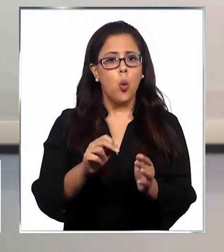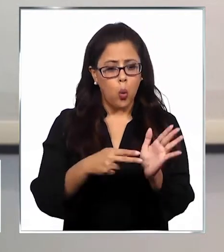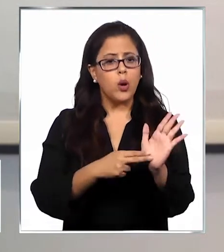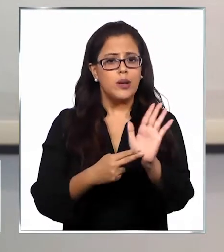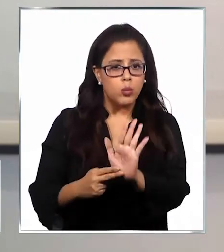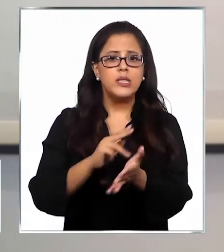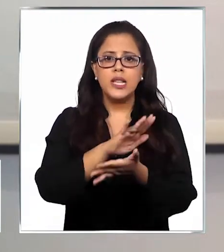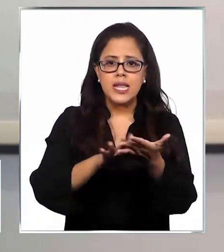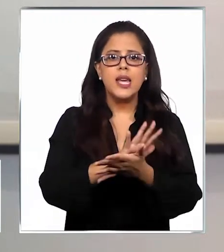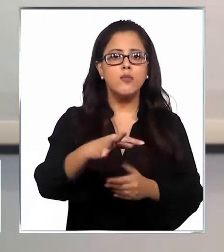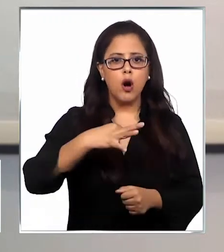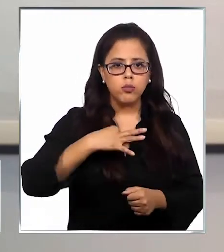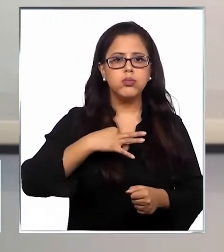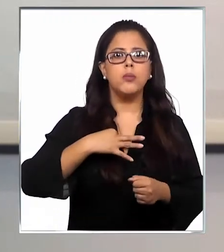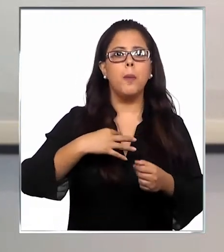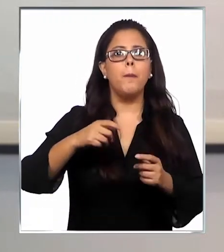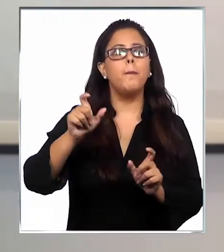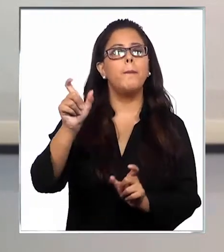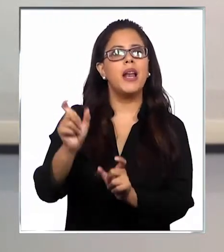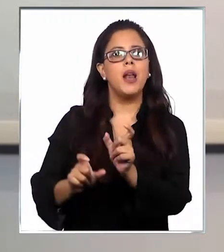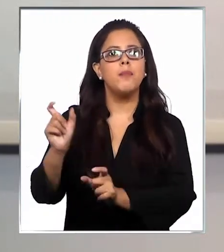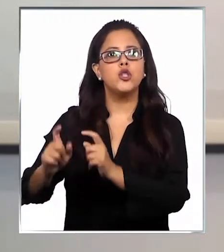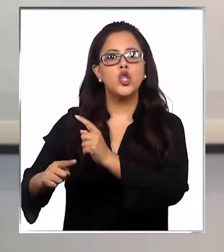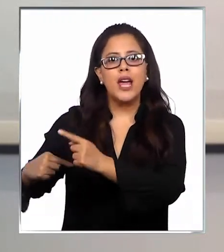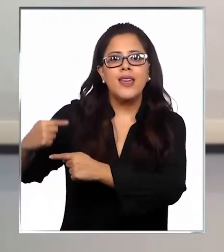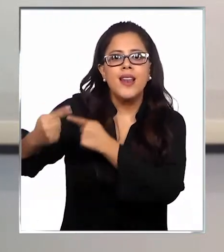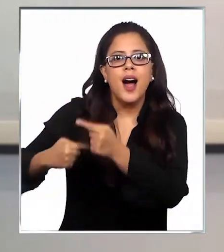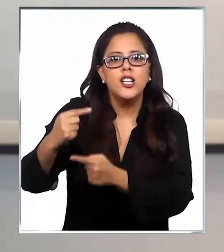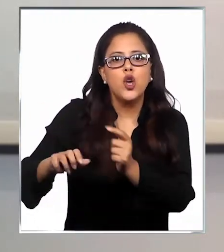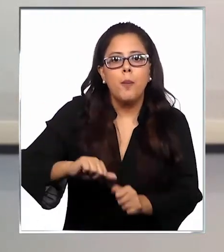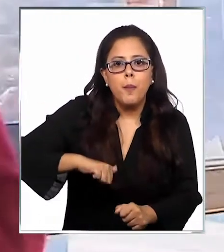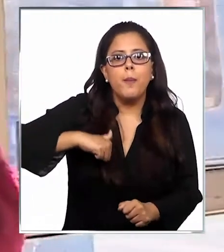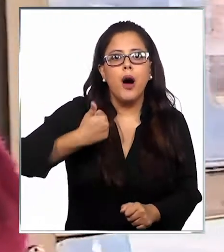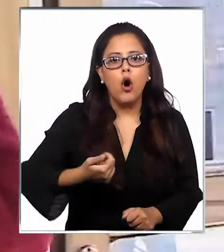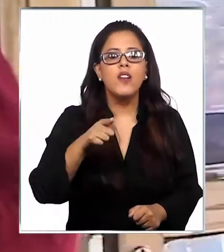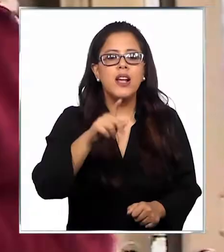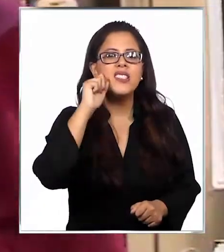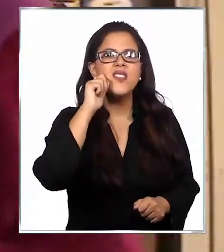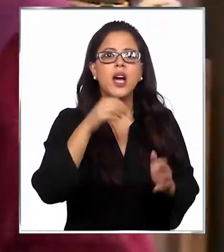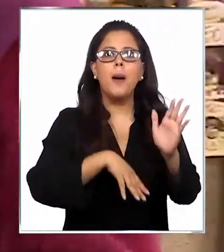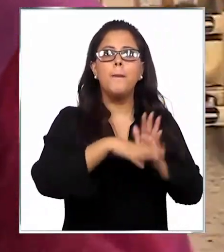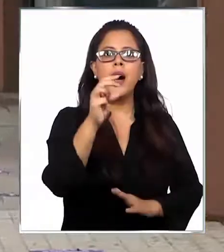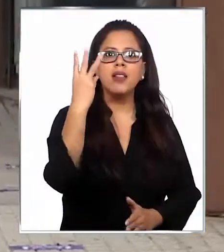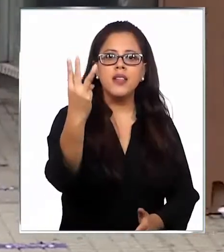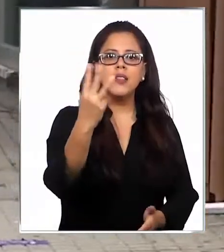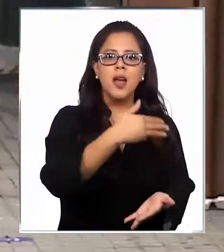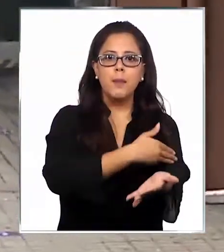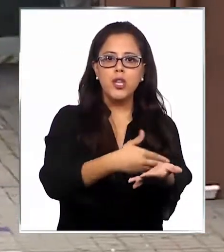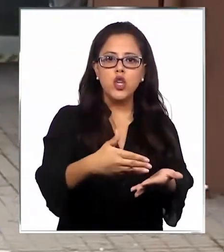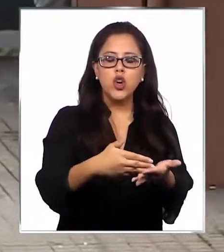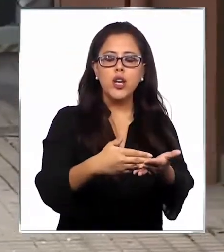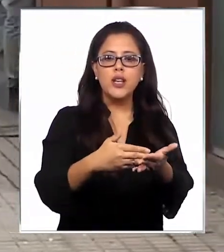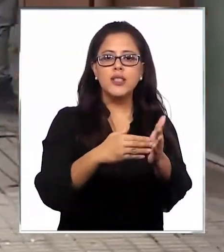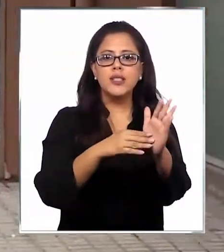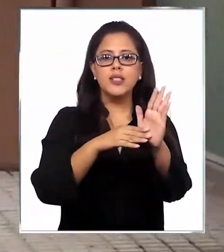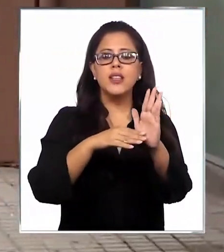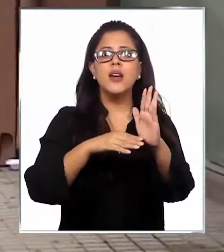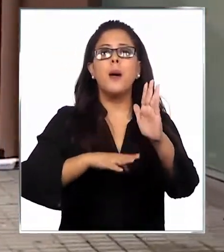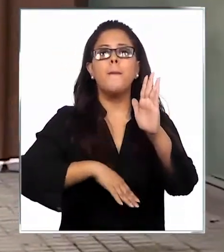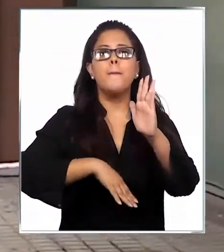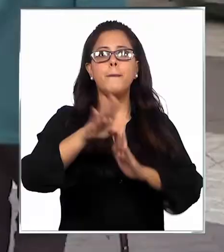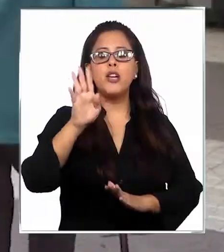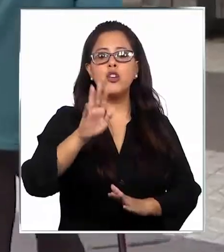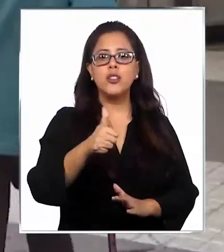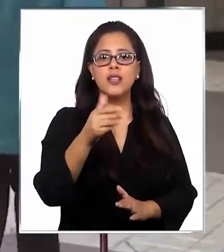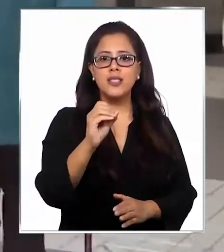que es nuestras generaciones algo más jóvenes. Estamos hablando de más de 3 millones de personas sobre los 60 años, en